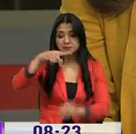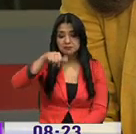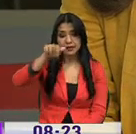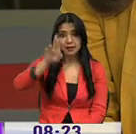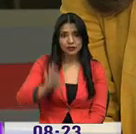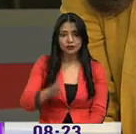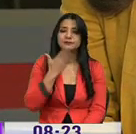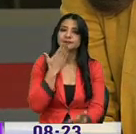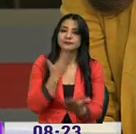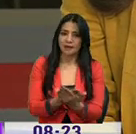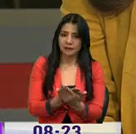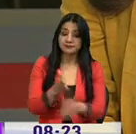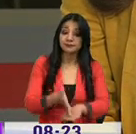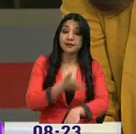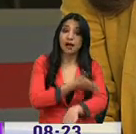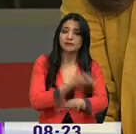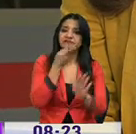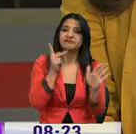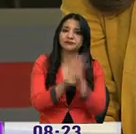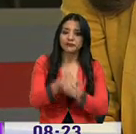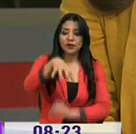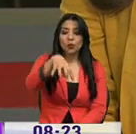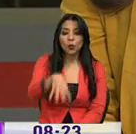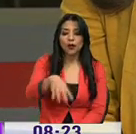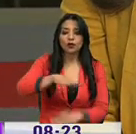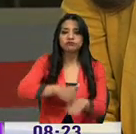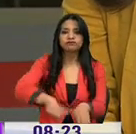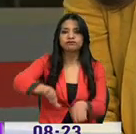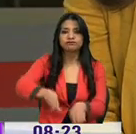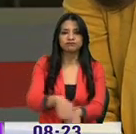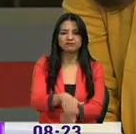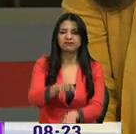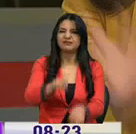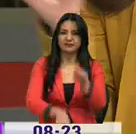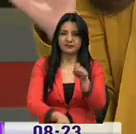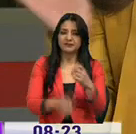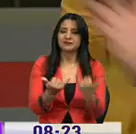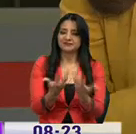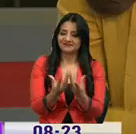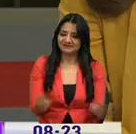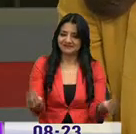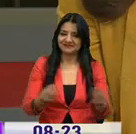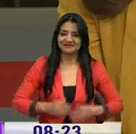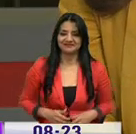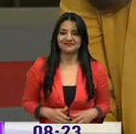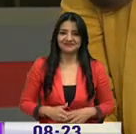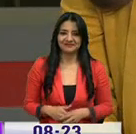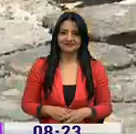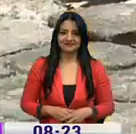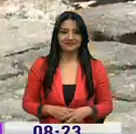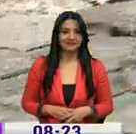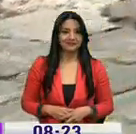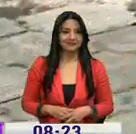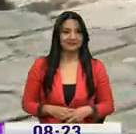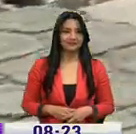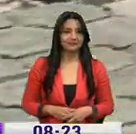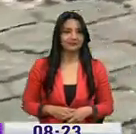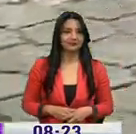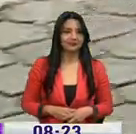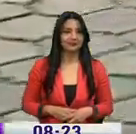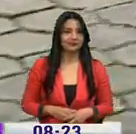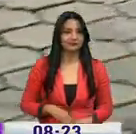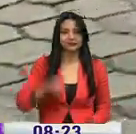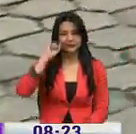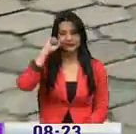había denunciado un hueco causado por una alcantarilla en muy mal estado, pero ya fue reparado. ¿Recuerdan,